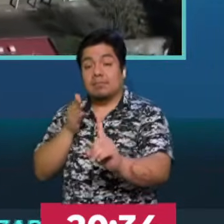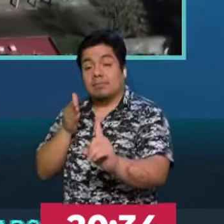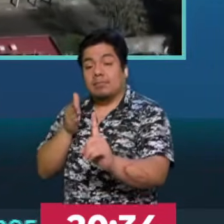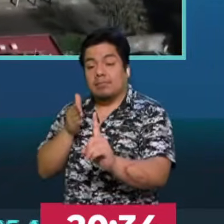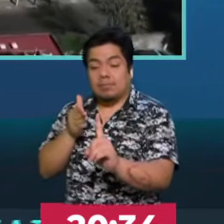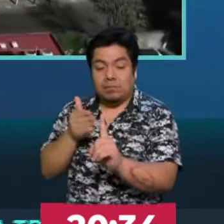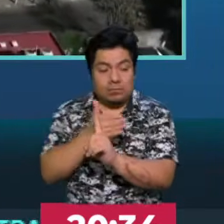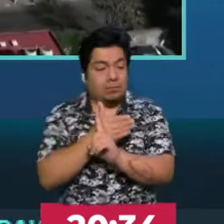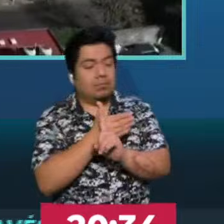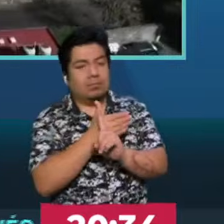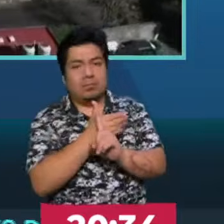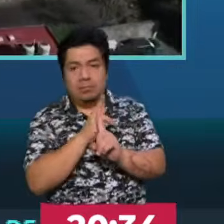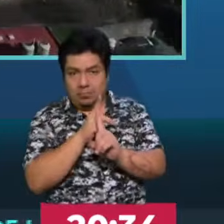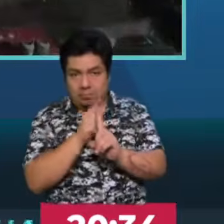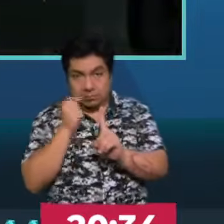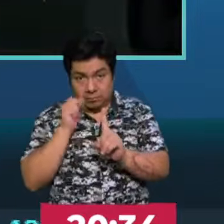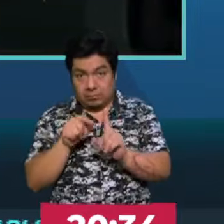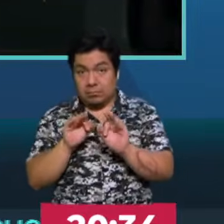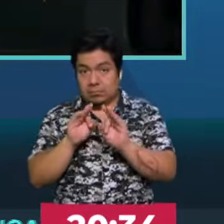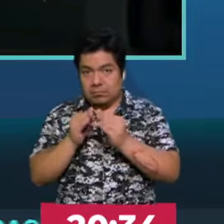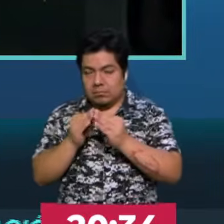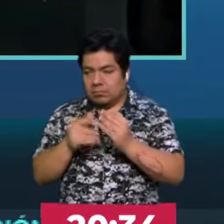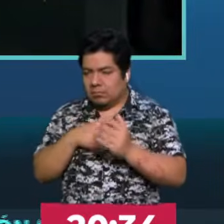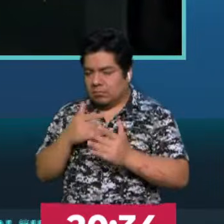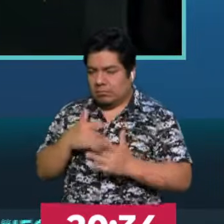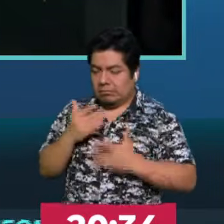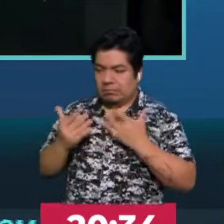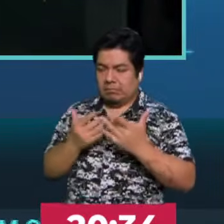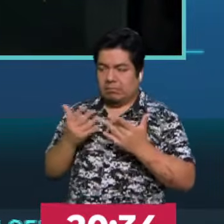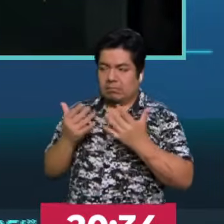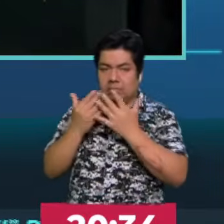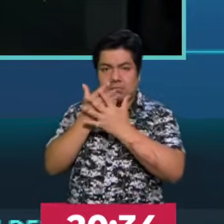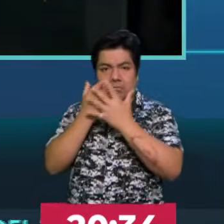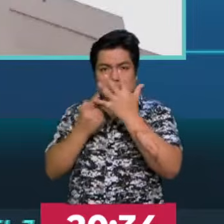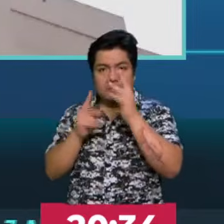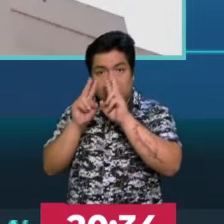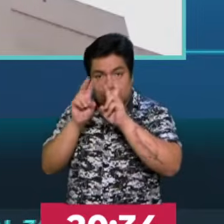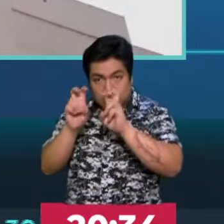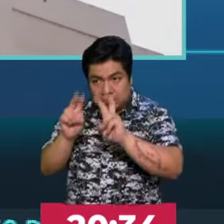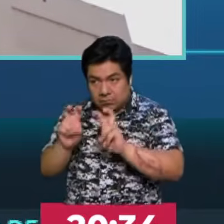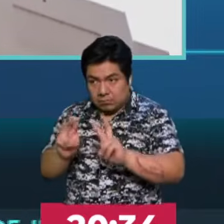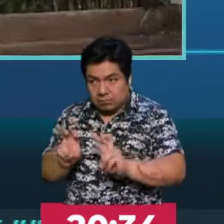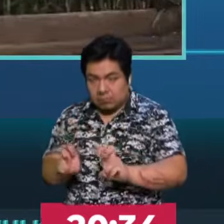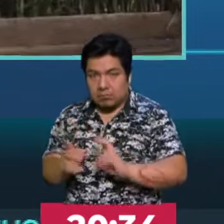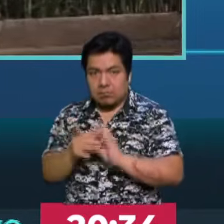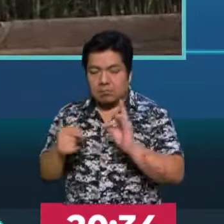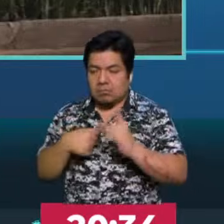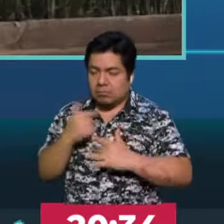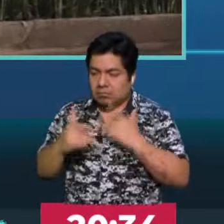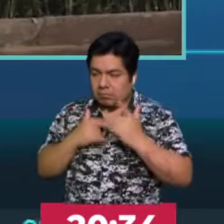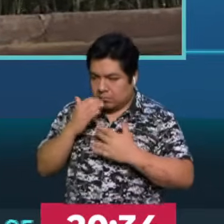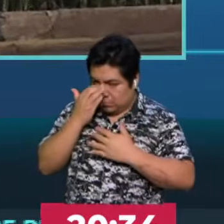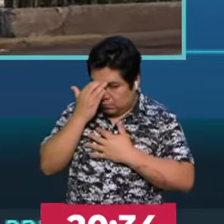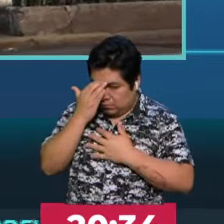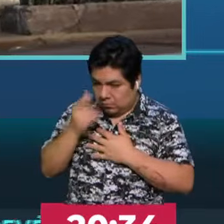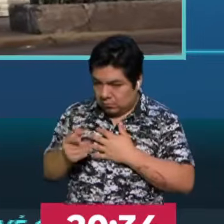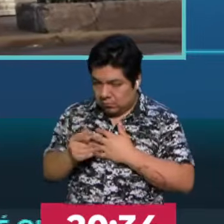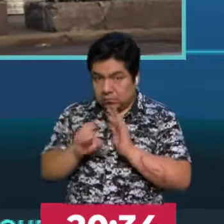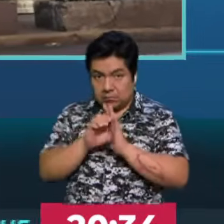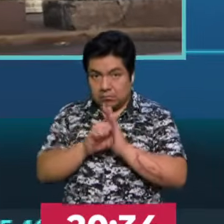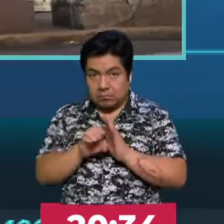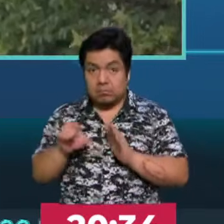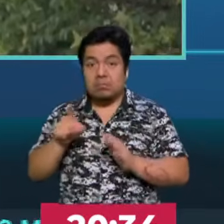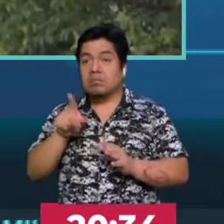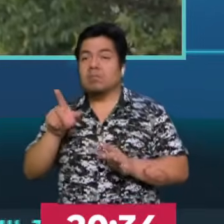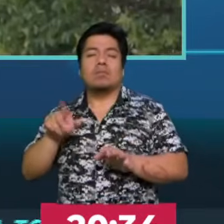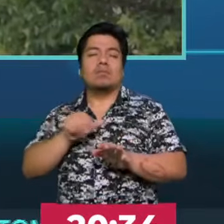un punto, pero al mismo tiempo nos abre muchos más temas que hay que tener en la atención, que es la